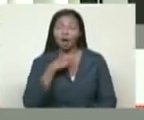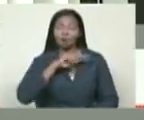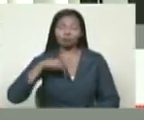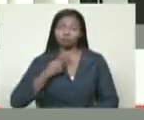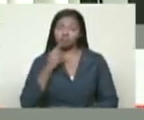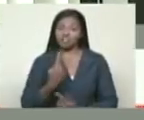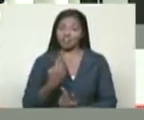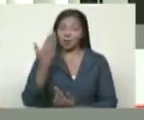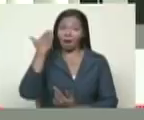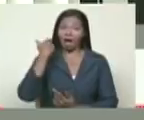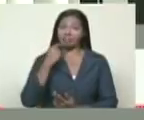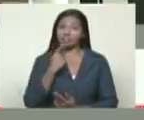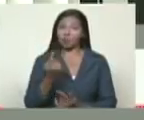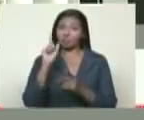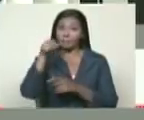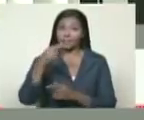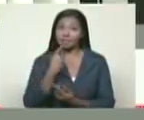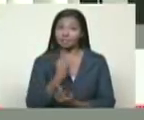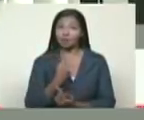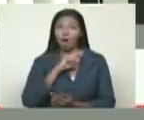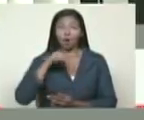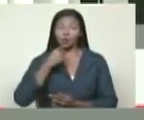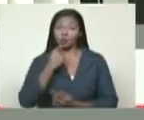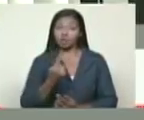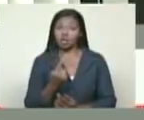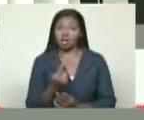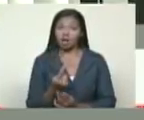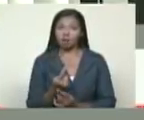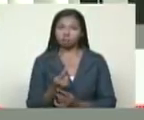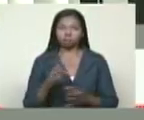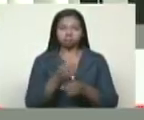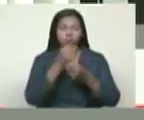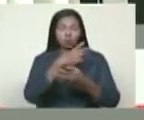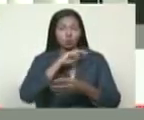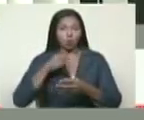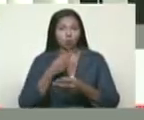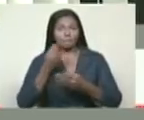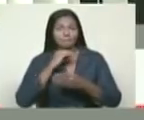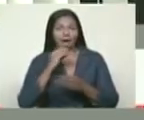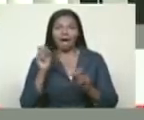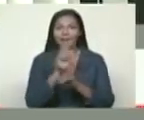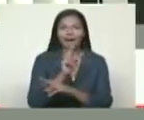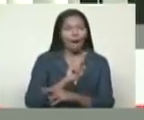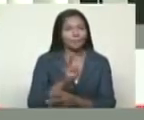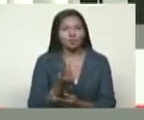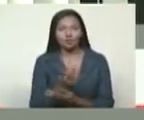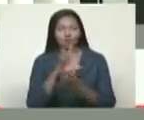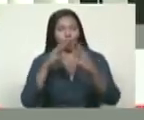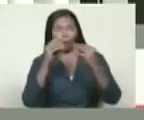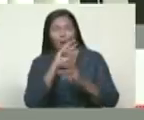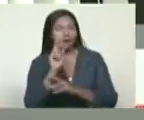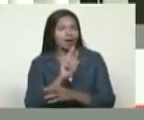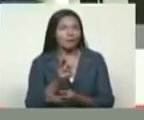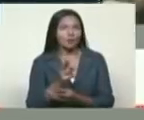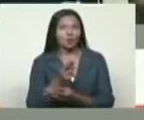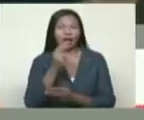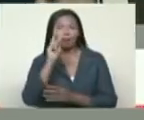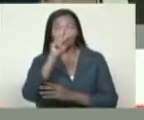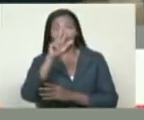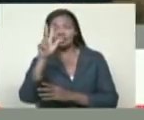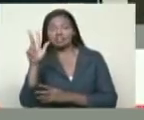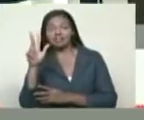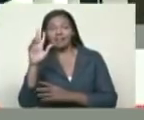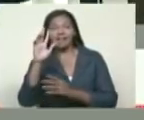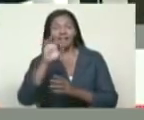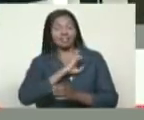nos dijeron, dijo él, a nosotros nos convencieron de que esto iba a ser muy rápido. De que entre el 23 de enero